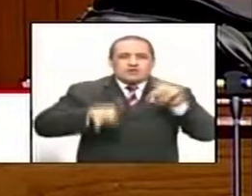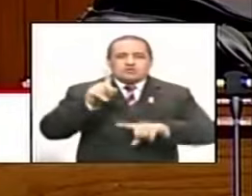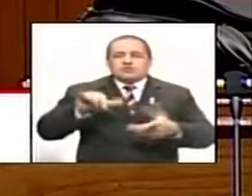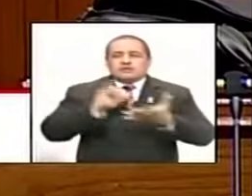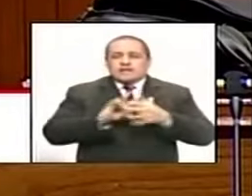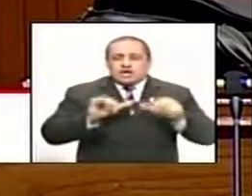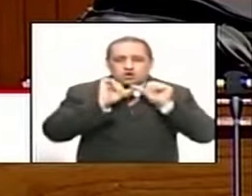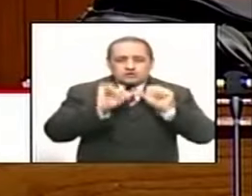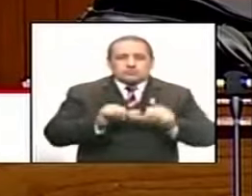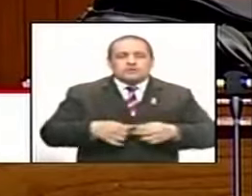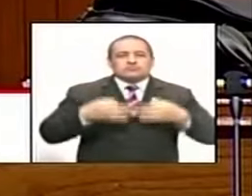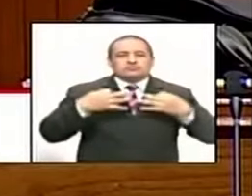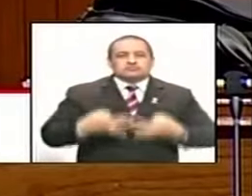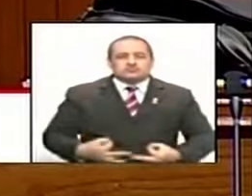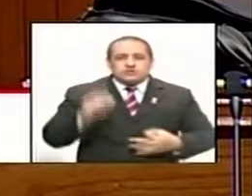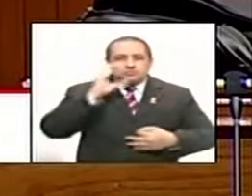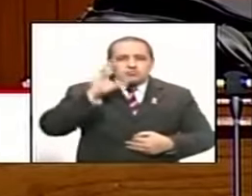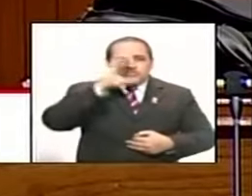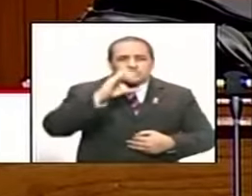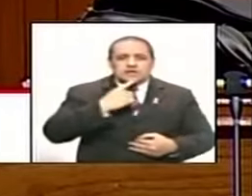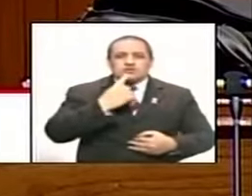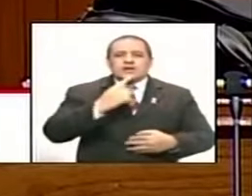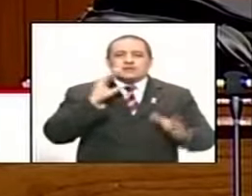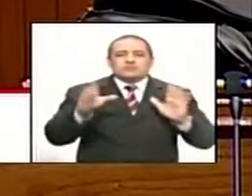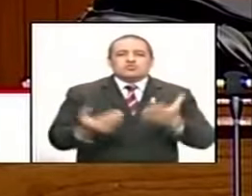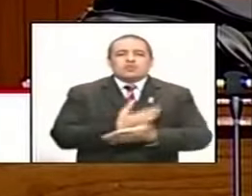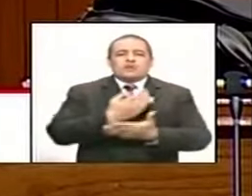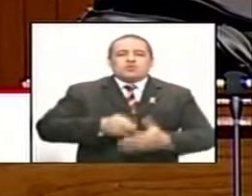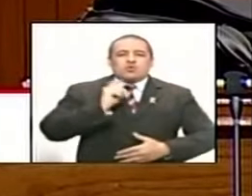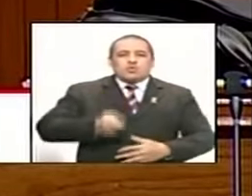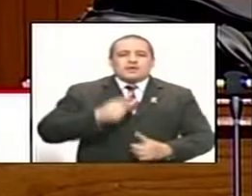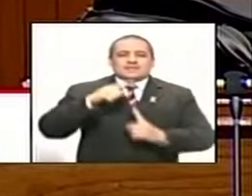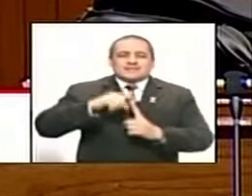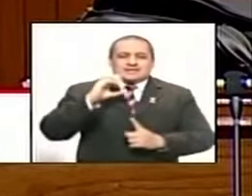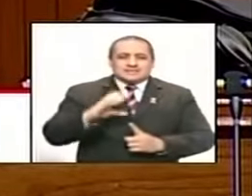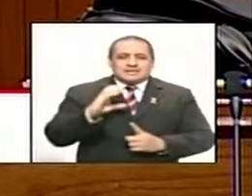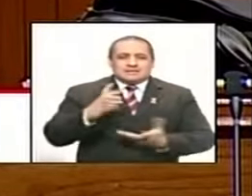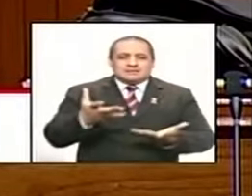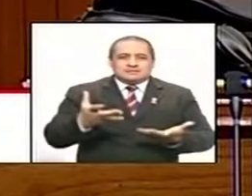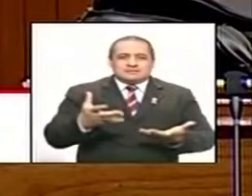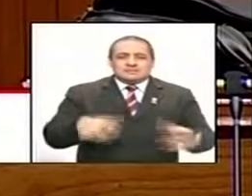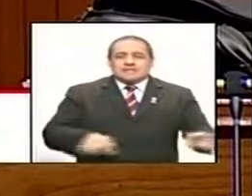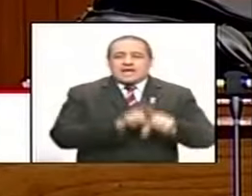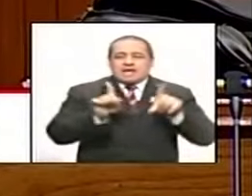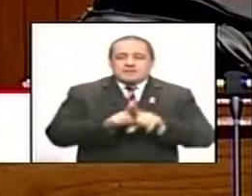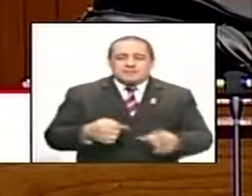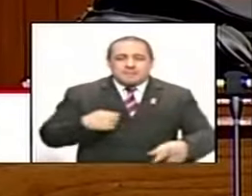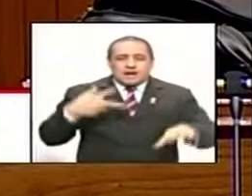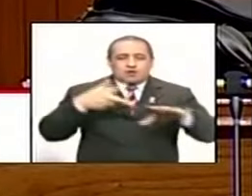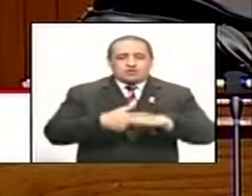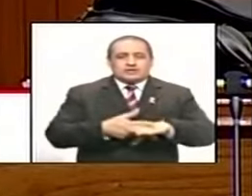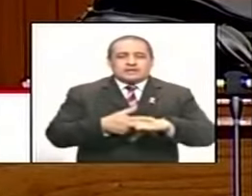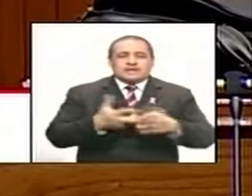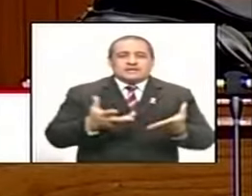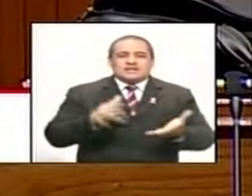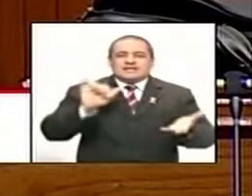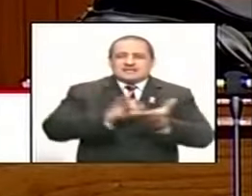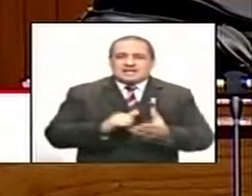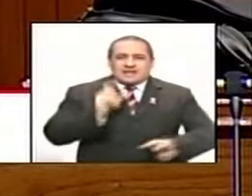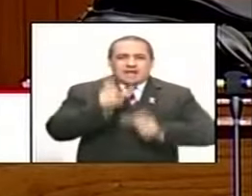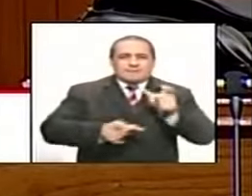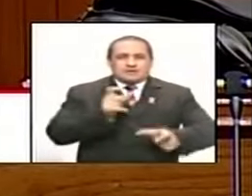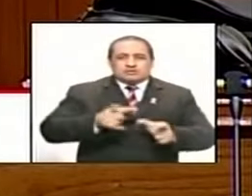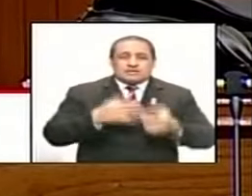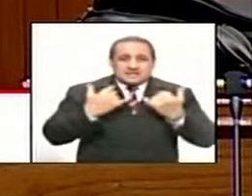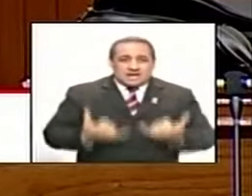siguen hidalgamente buscando ser nuevos magistrados del Tribunal Constitucional para impedir que la gente